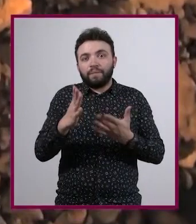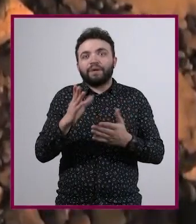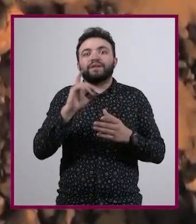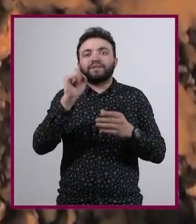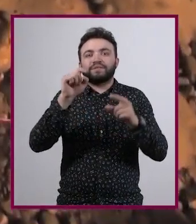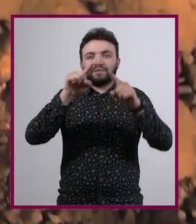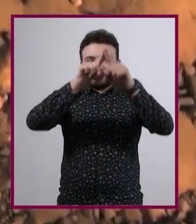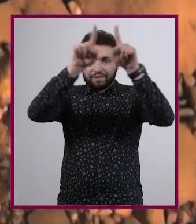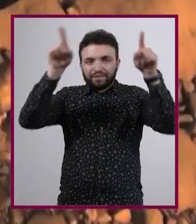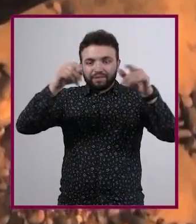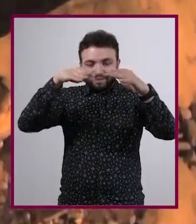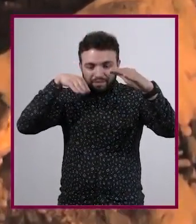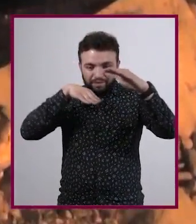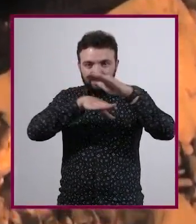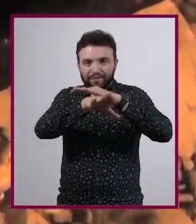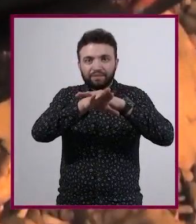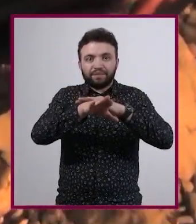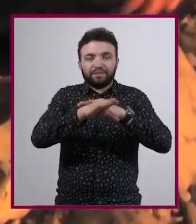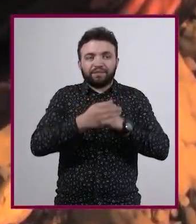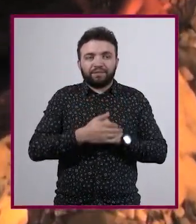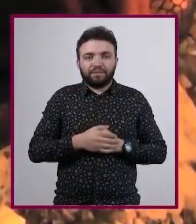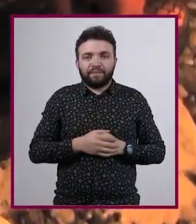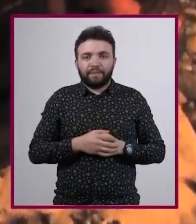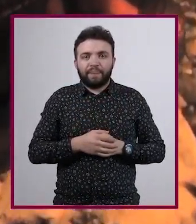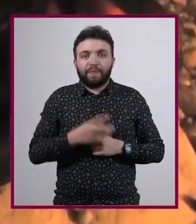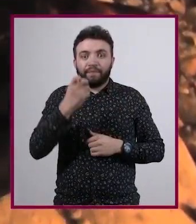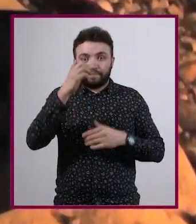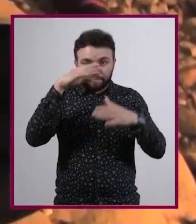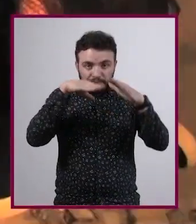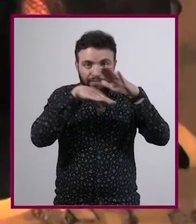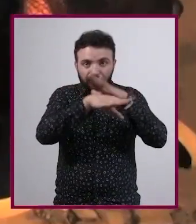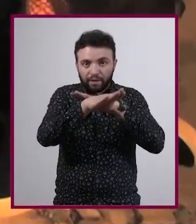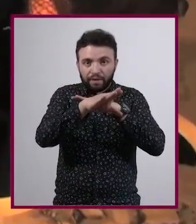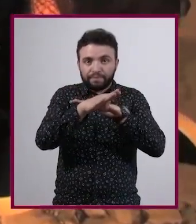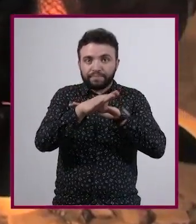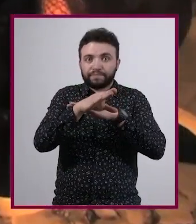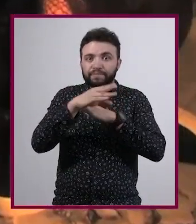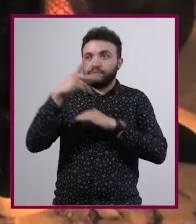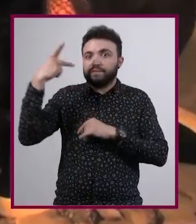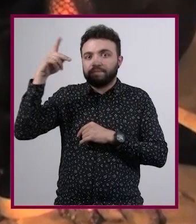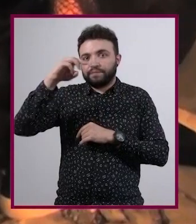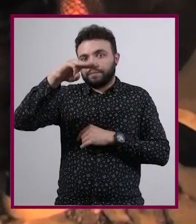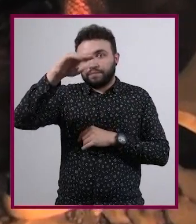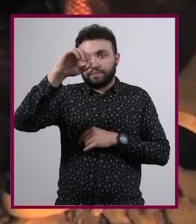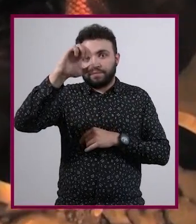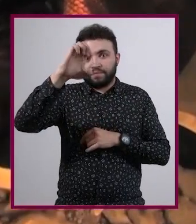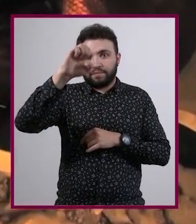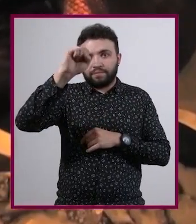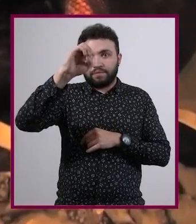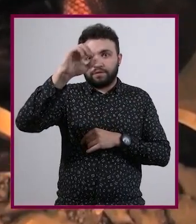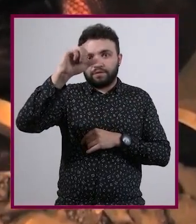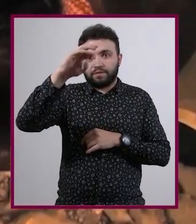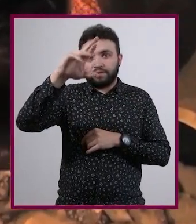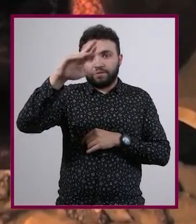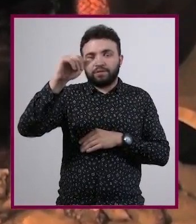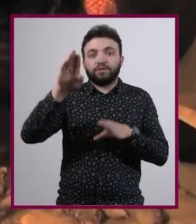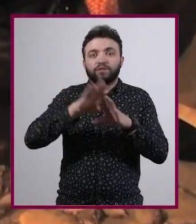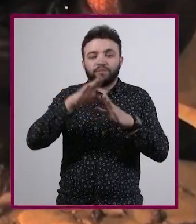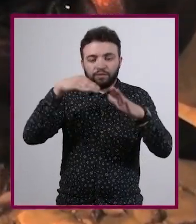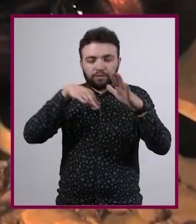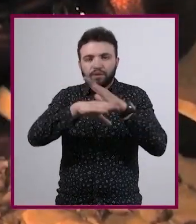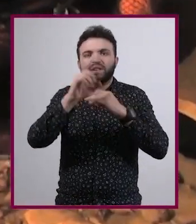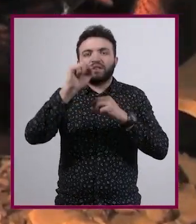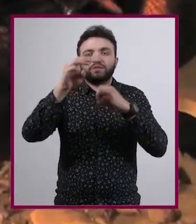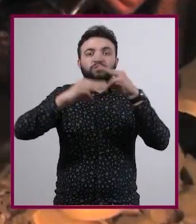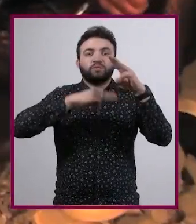cuevas en las cosmologías de Mesoamérica son consideradas entradas y portales al mundo